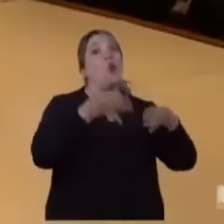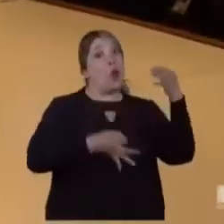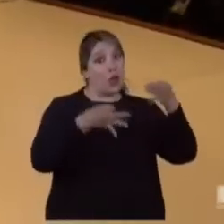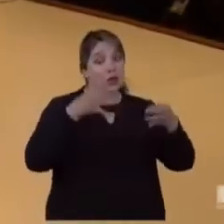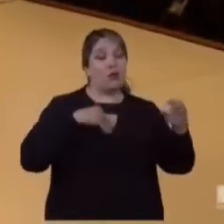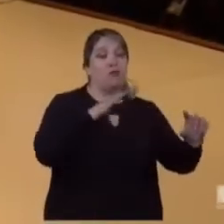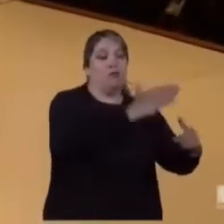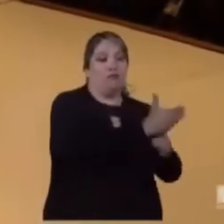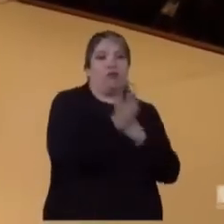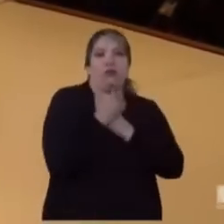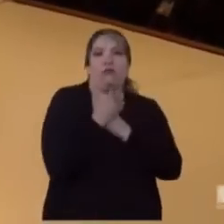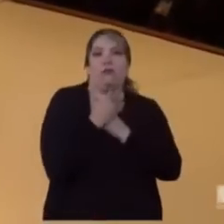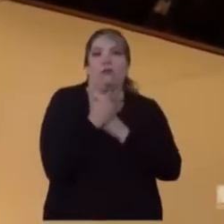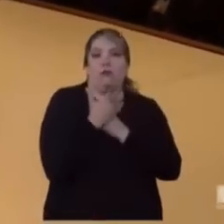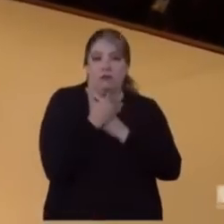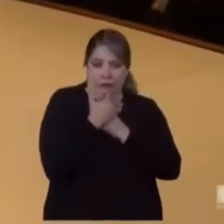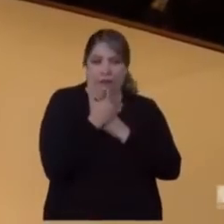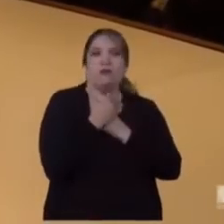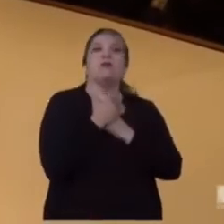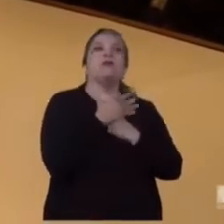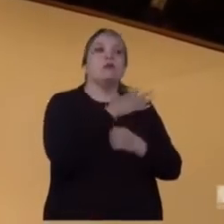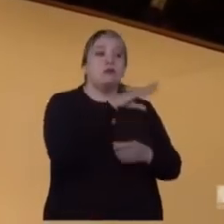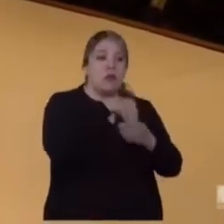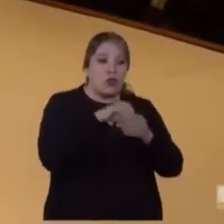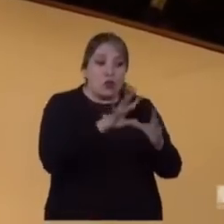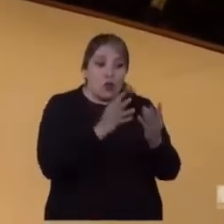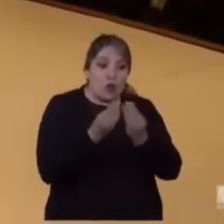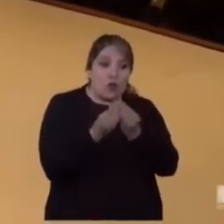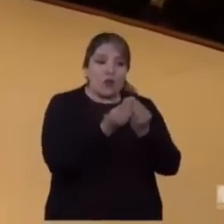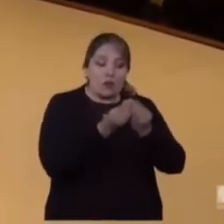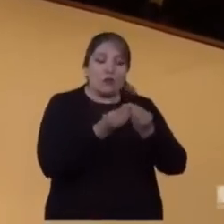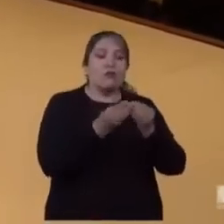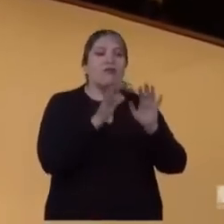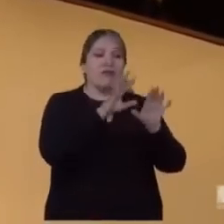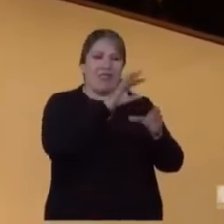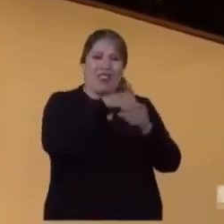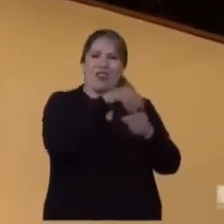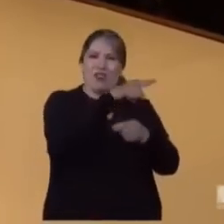jueces que participan en estos procesos de verdad y justicia.